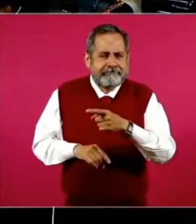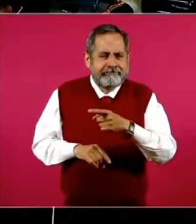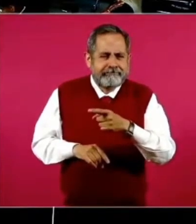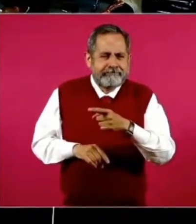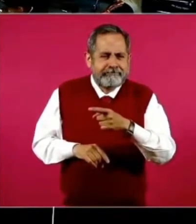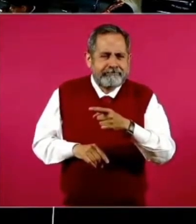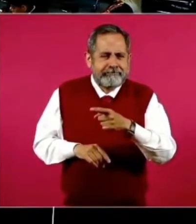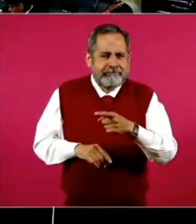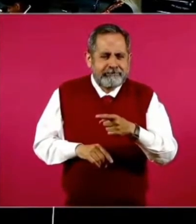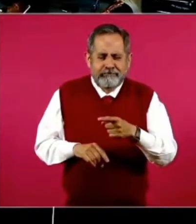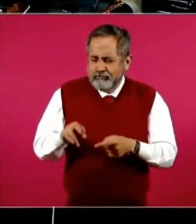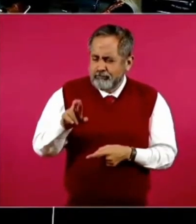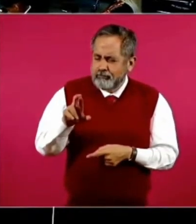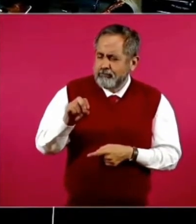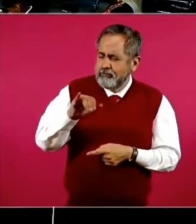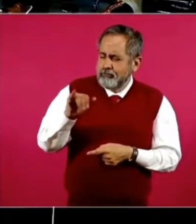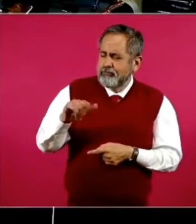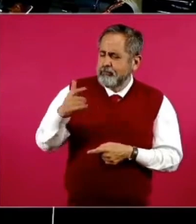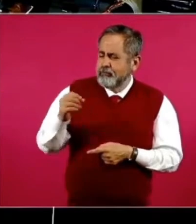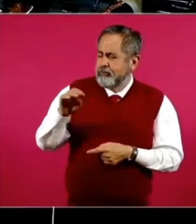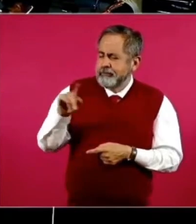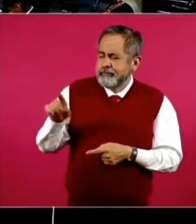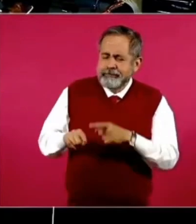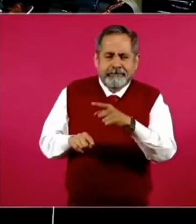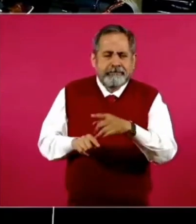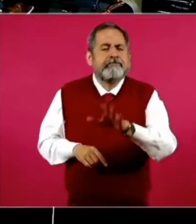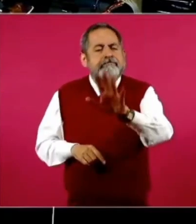Es Rojo Gómez, pero su nombre…